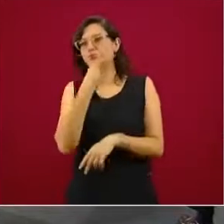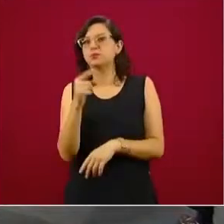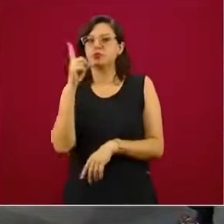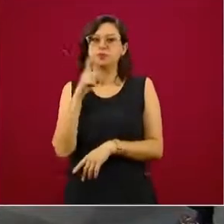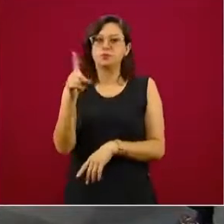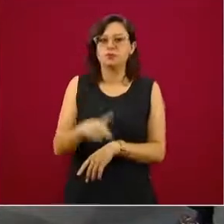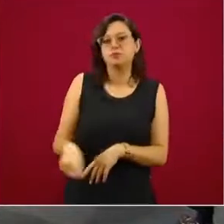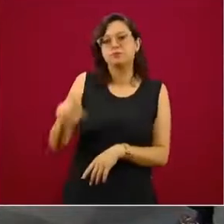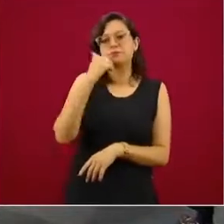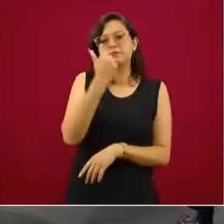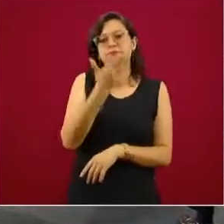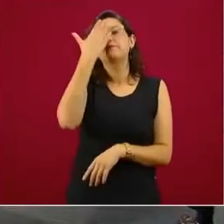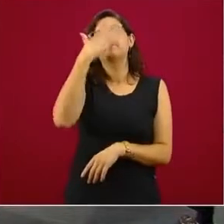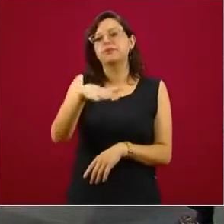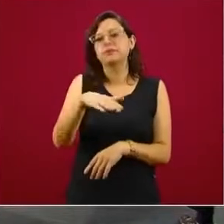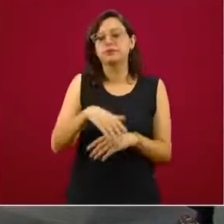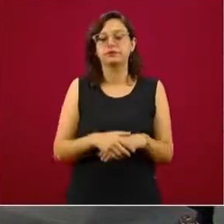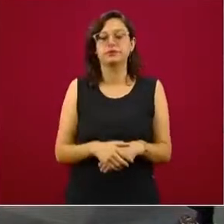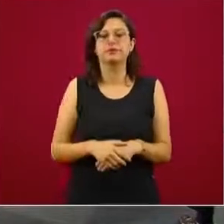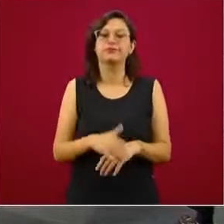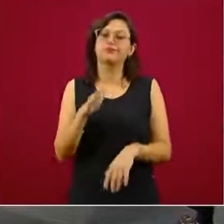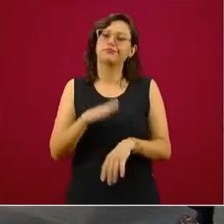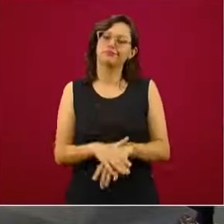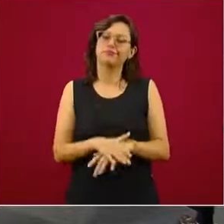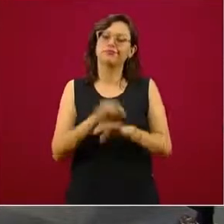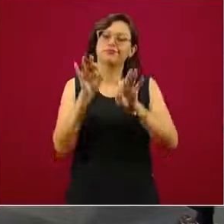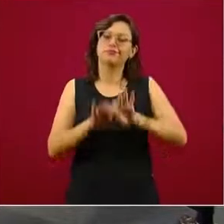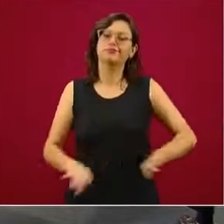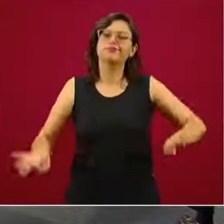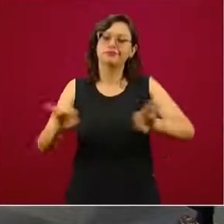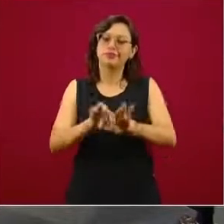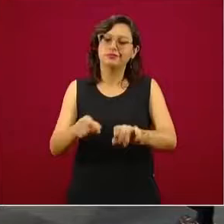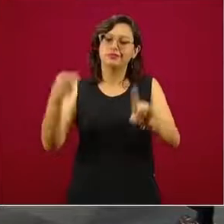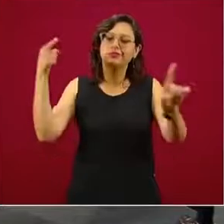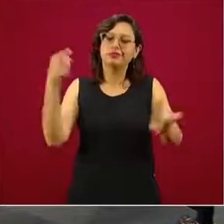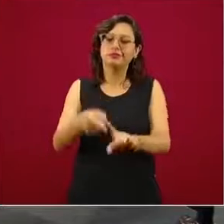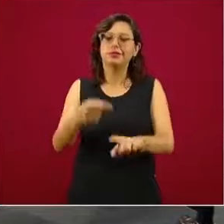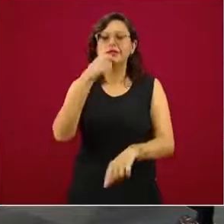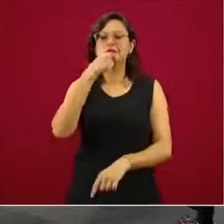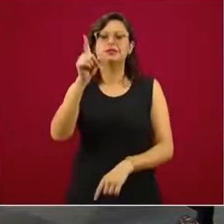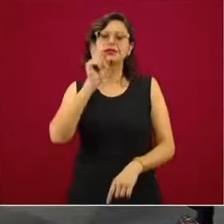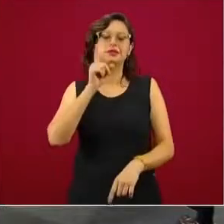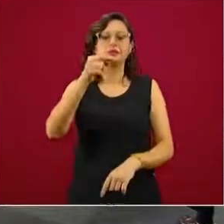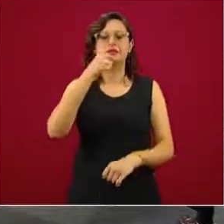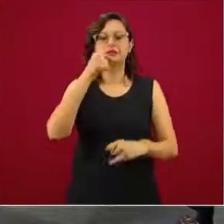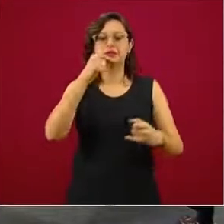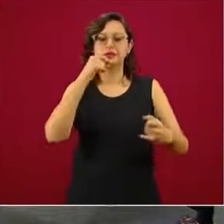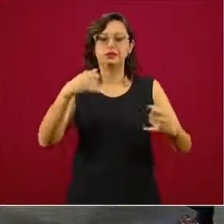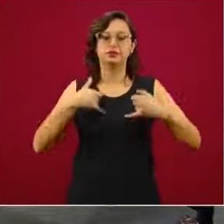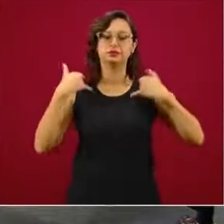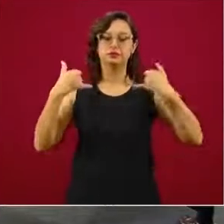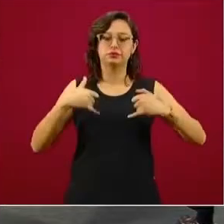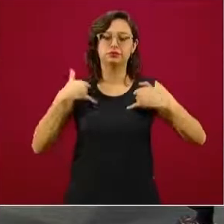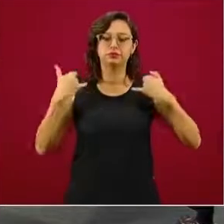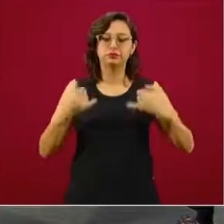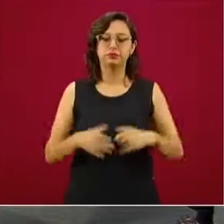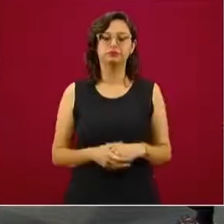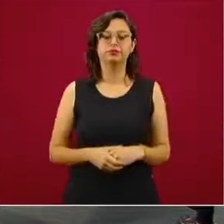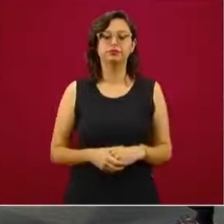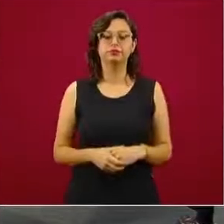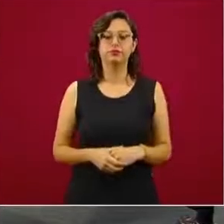maestros, y principalmente a las niñas, a los niños y a los jóvenes. Punto número 1, el regreso